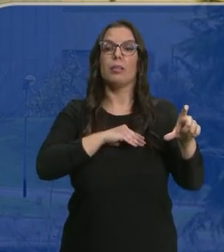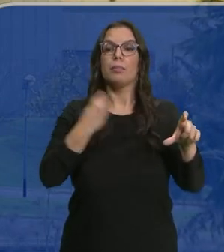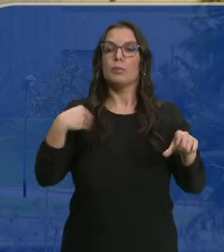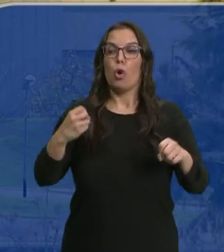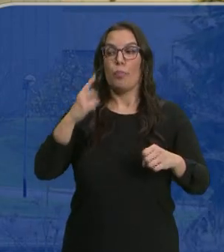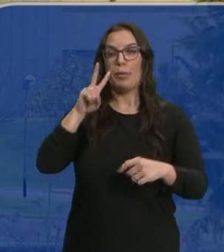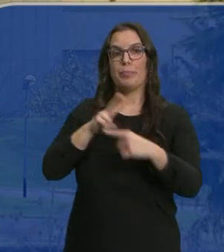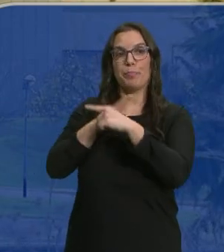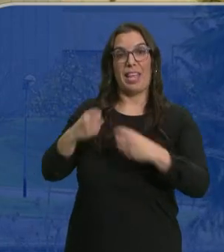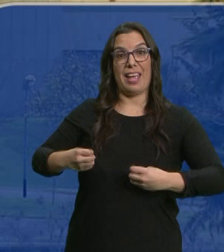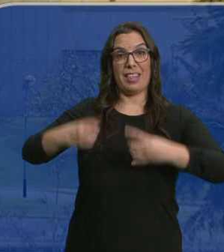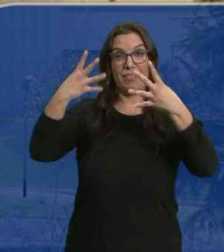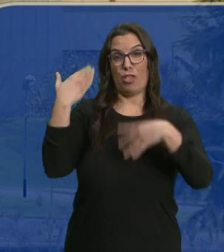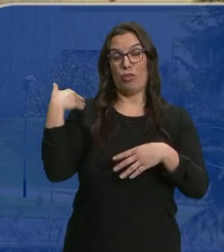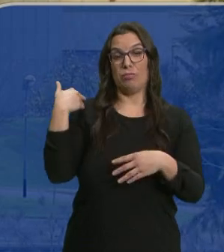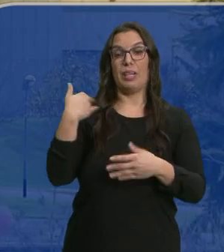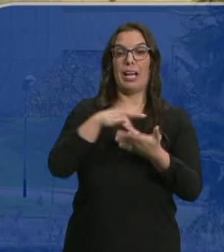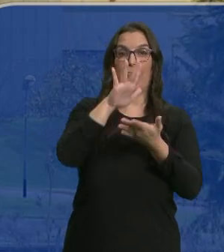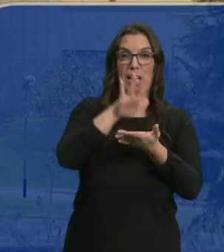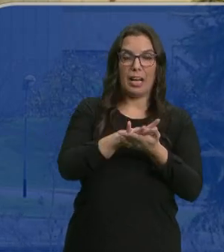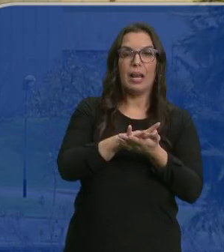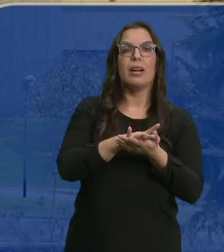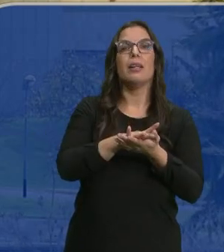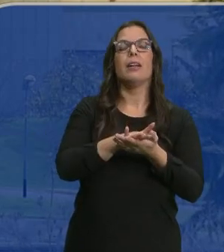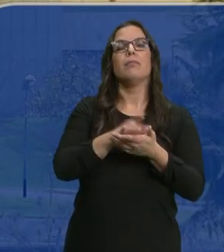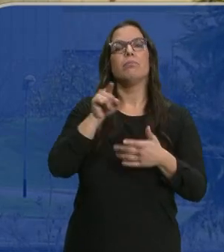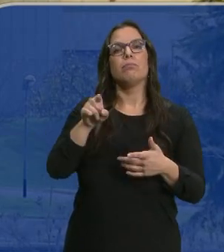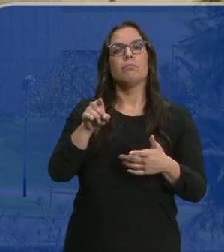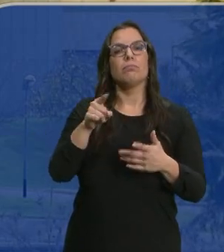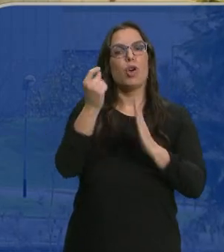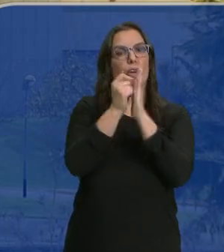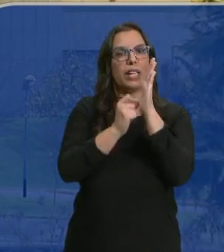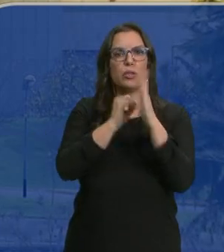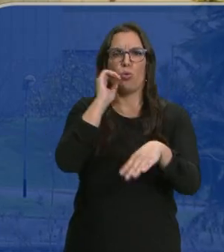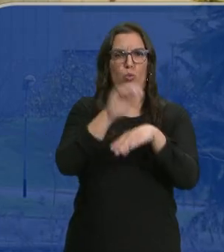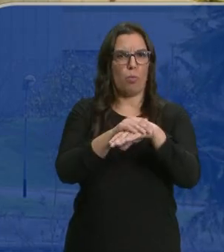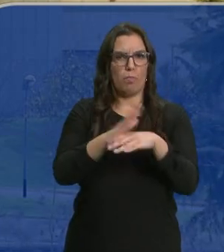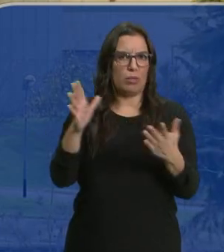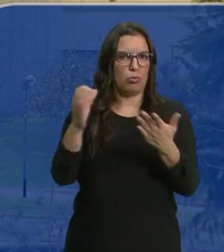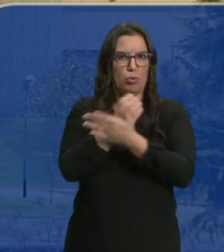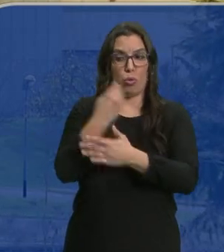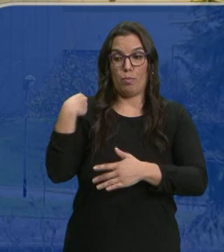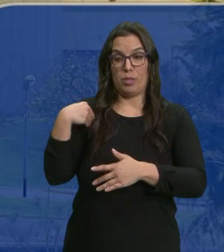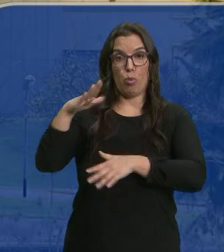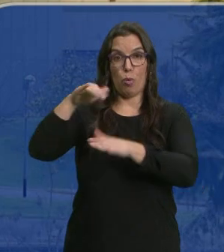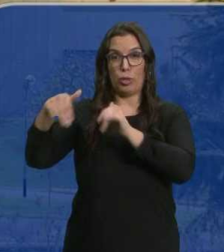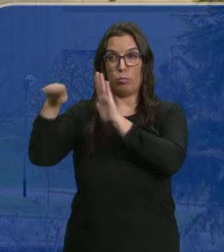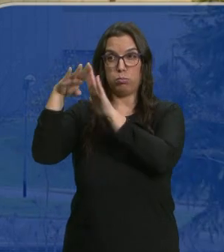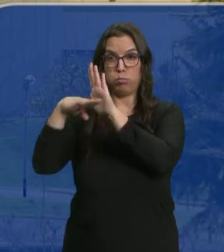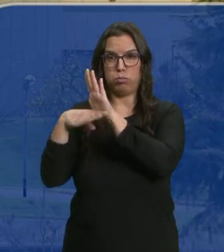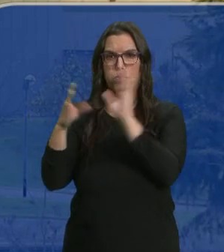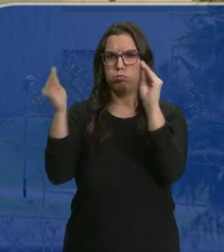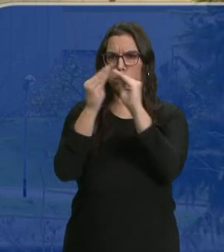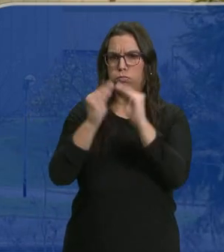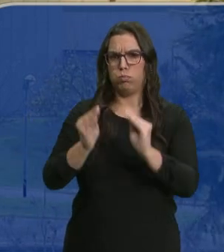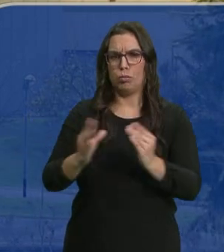edificio central en su día de Caja España, luego de Unicaja, que cumple con todos los requisitos que planteaba la convocatoria